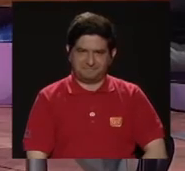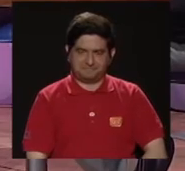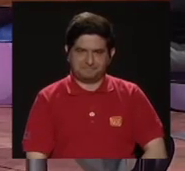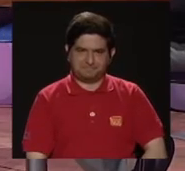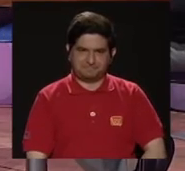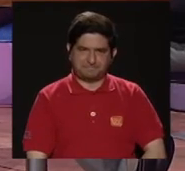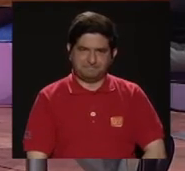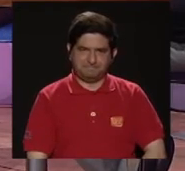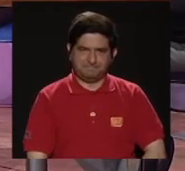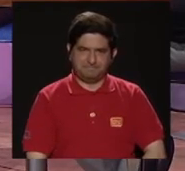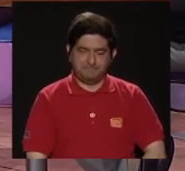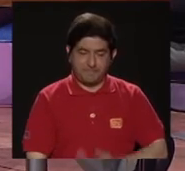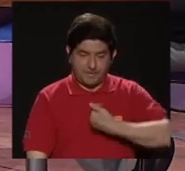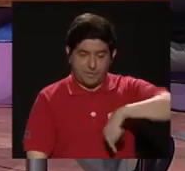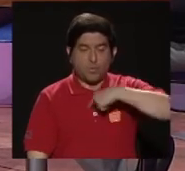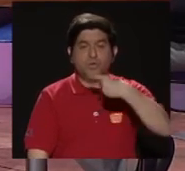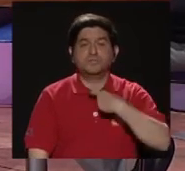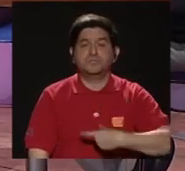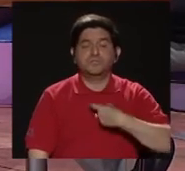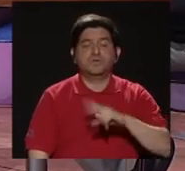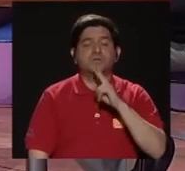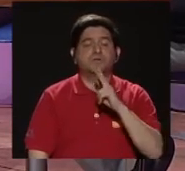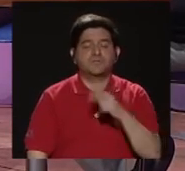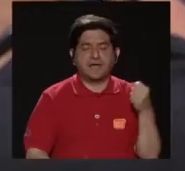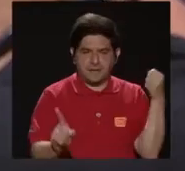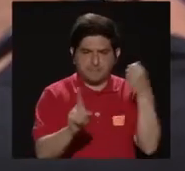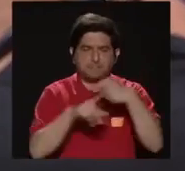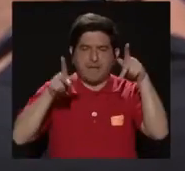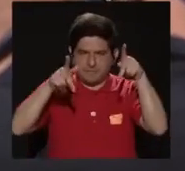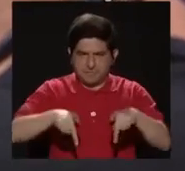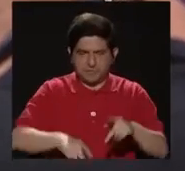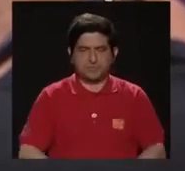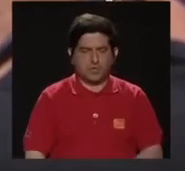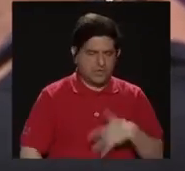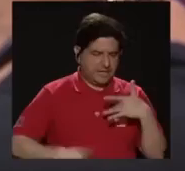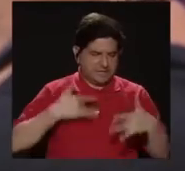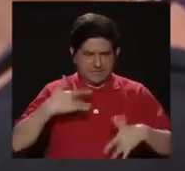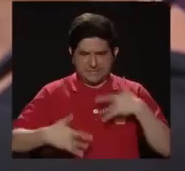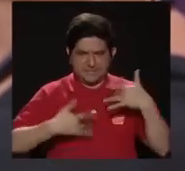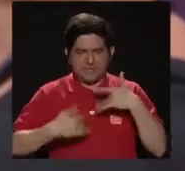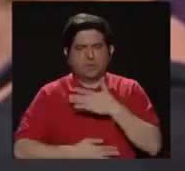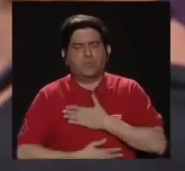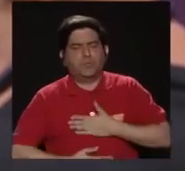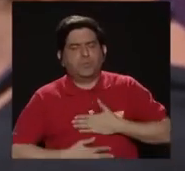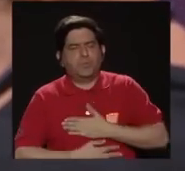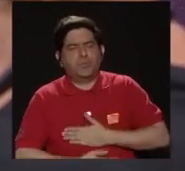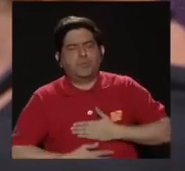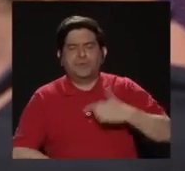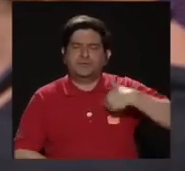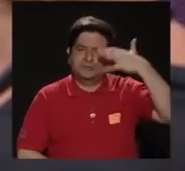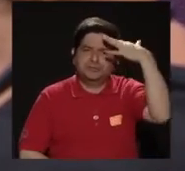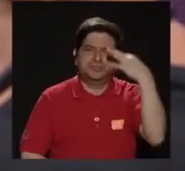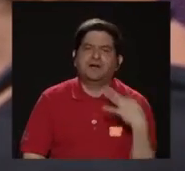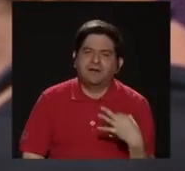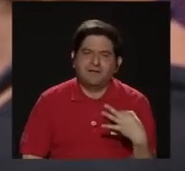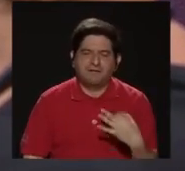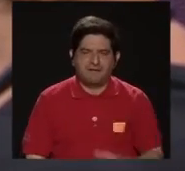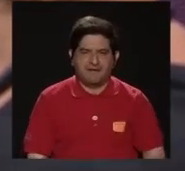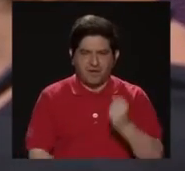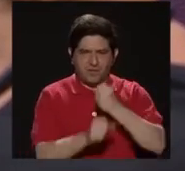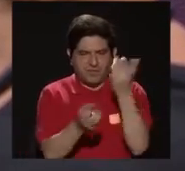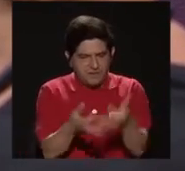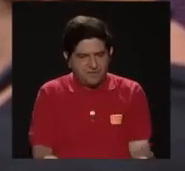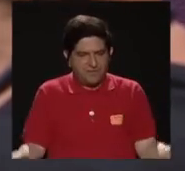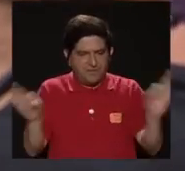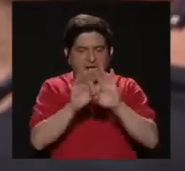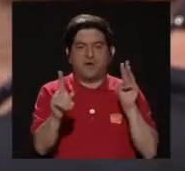Bueno, nuestro deseo es que realmente impacte a la gente, que la sensibilice, que disfrute. Creo que es una obra que es importante